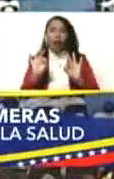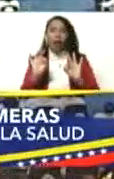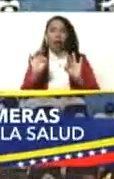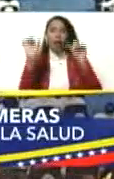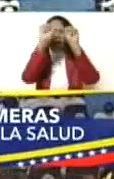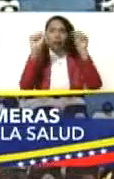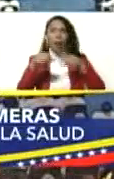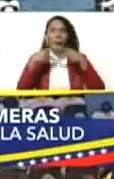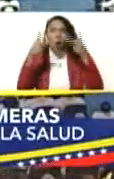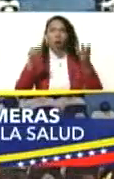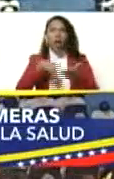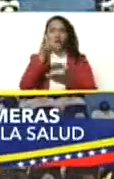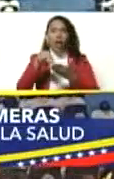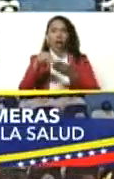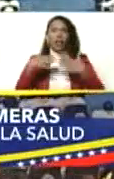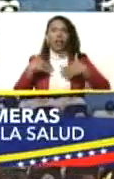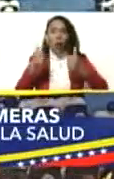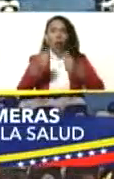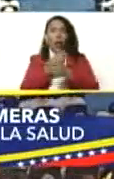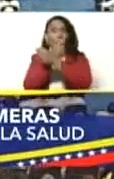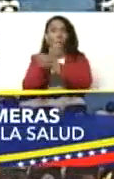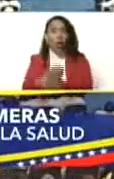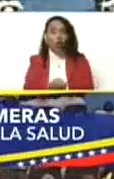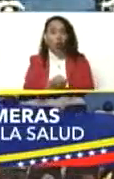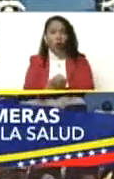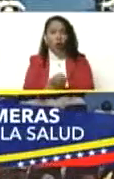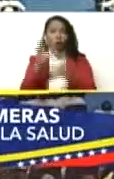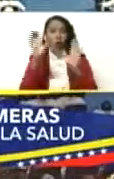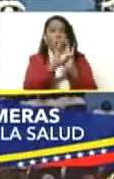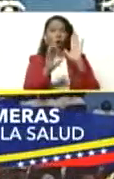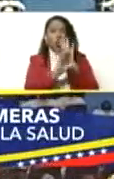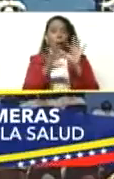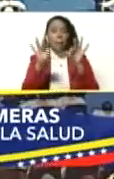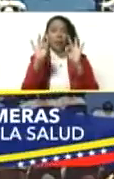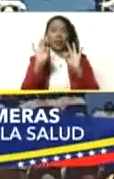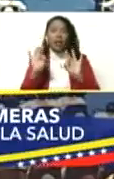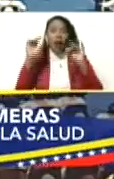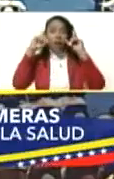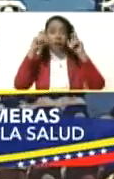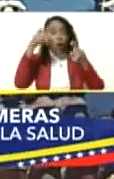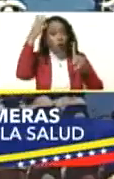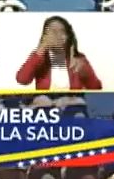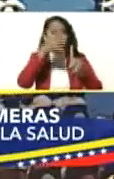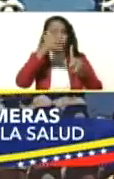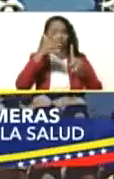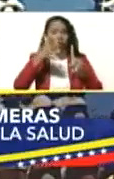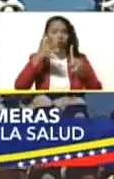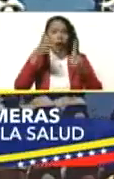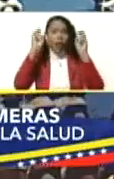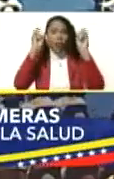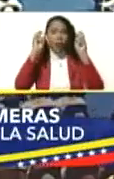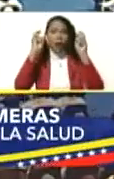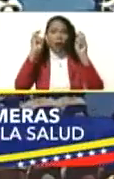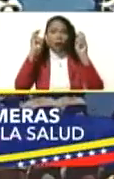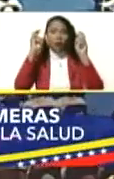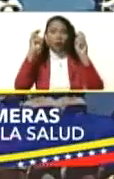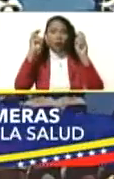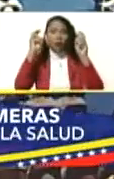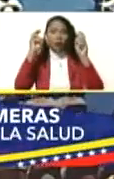Público Nacional de la Salud y graduación del curso especial y extraordinario de formación de profesionales en la categoría de oficiales